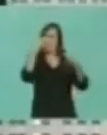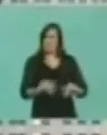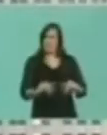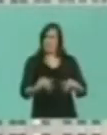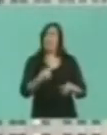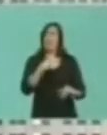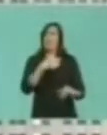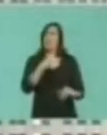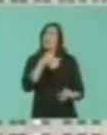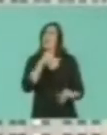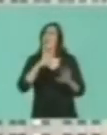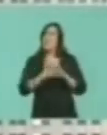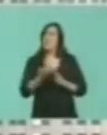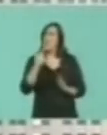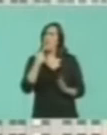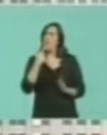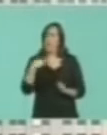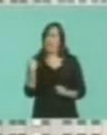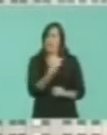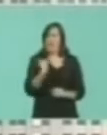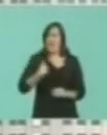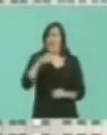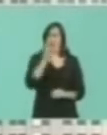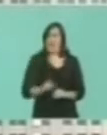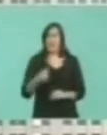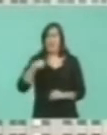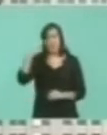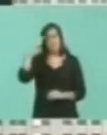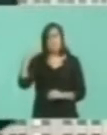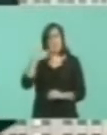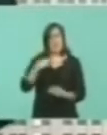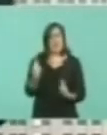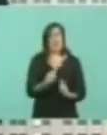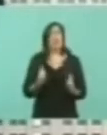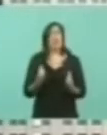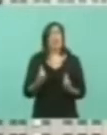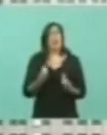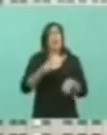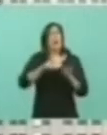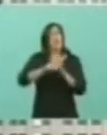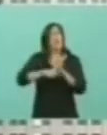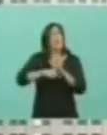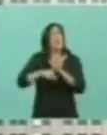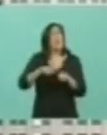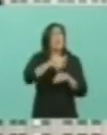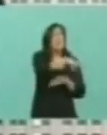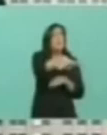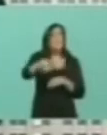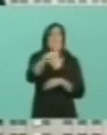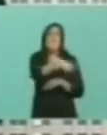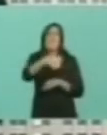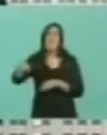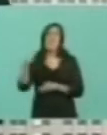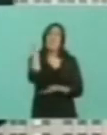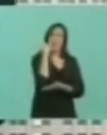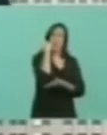quiero hacer una autocrítica de nosotros, los argentinos, que durante mucho tiempo en distintos sectores de la economía,